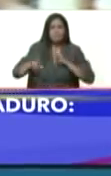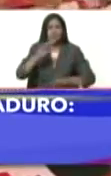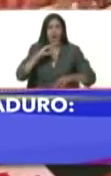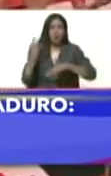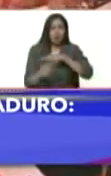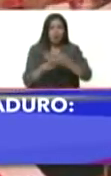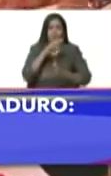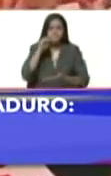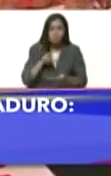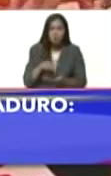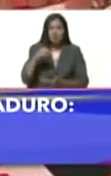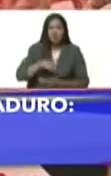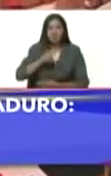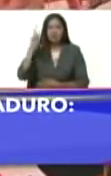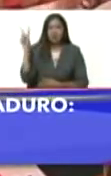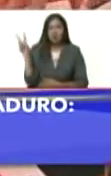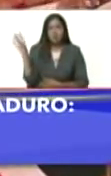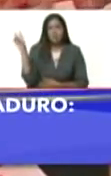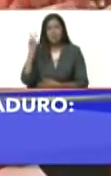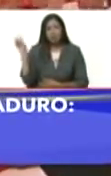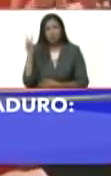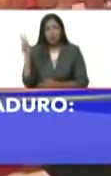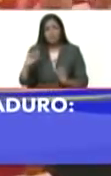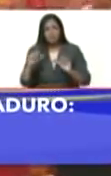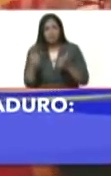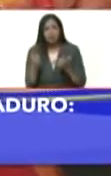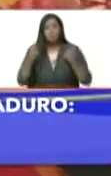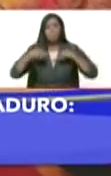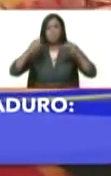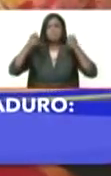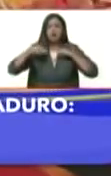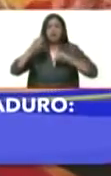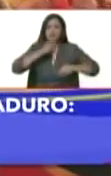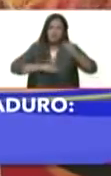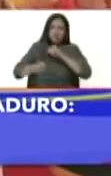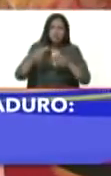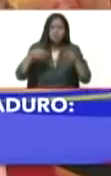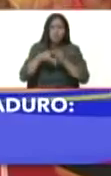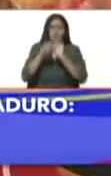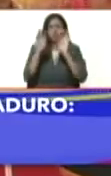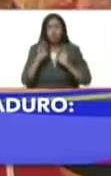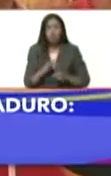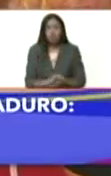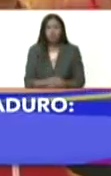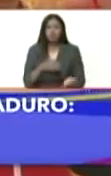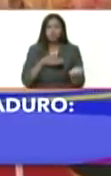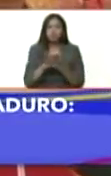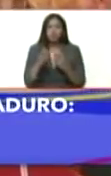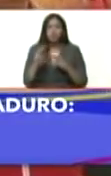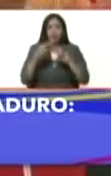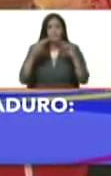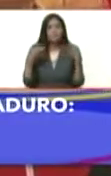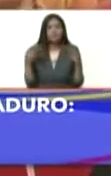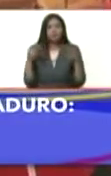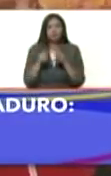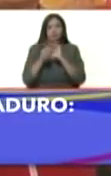República Bolivariana de Venezuela por el inicio de los ejercicios defensivos Soberanía y Paz